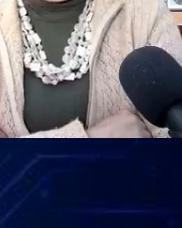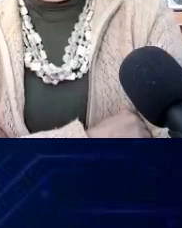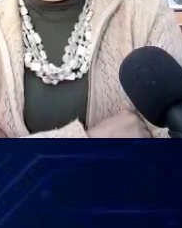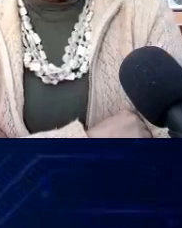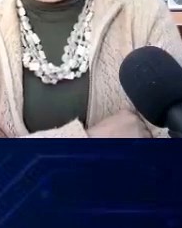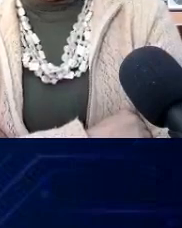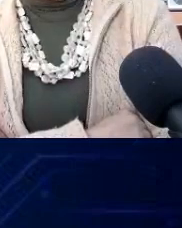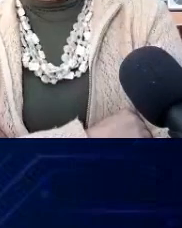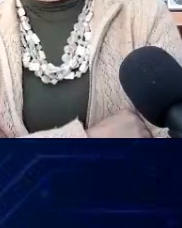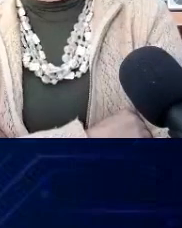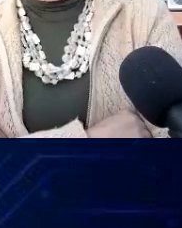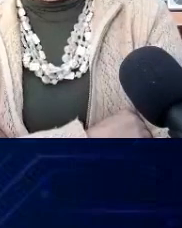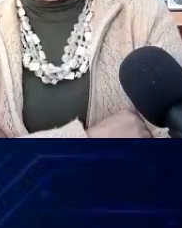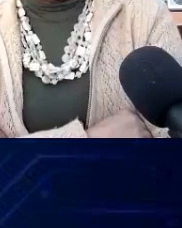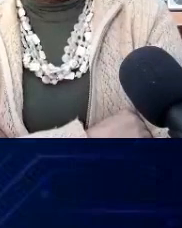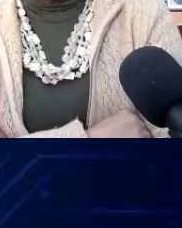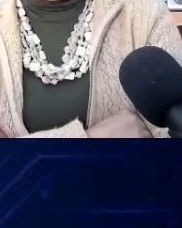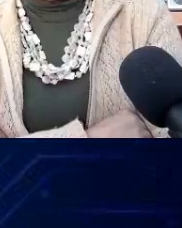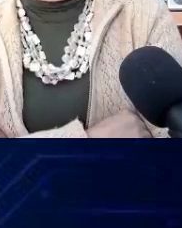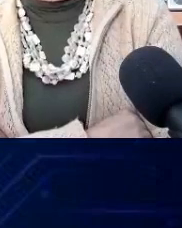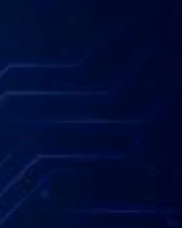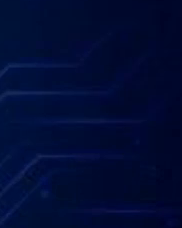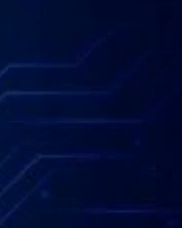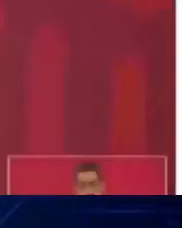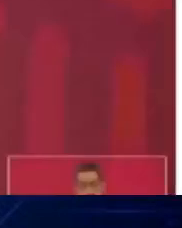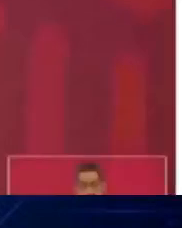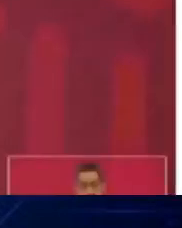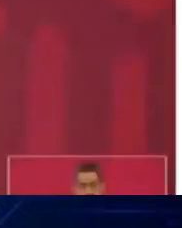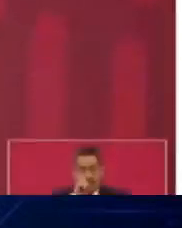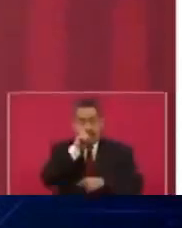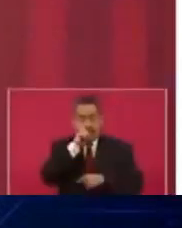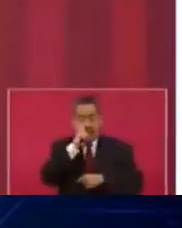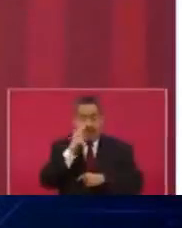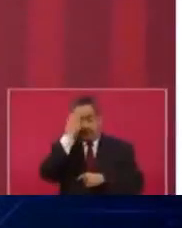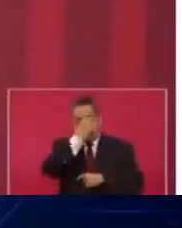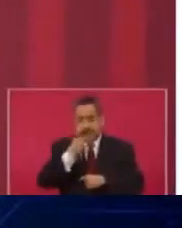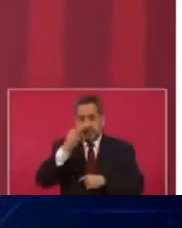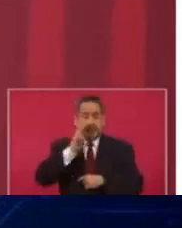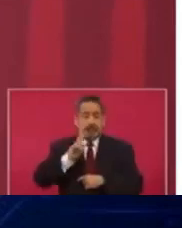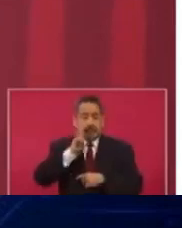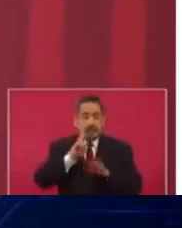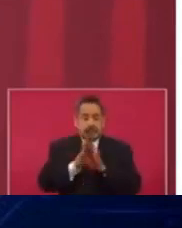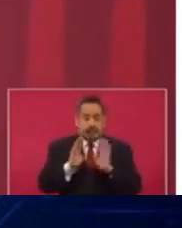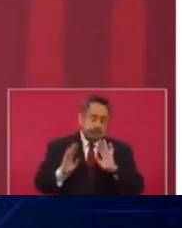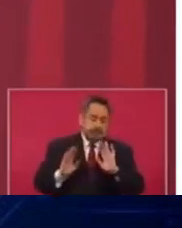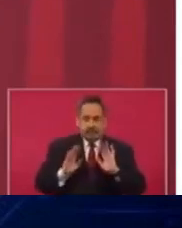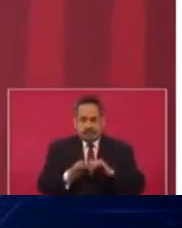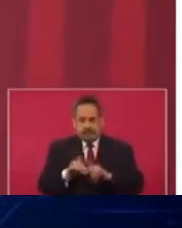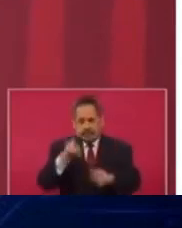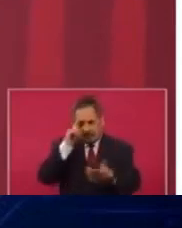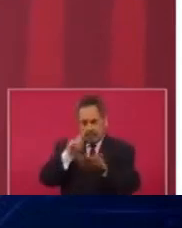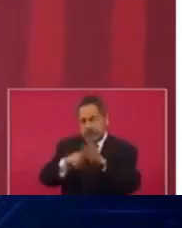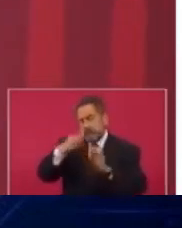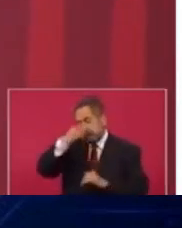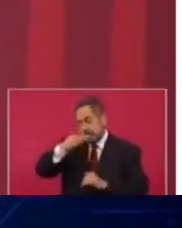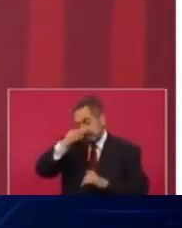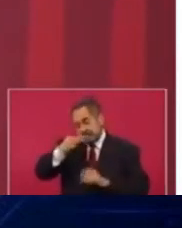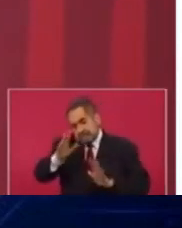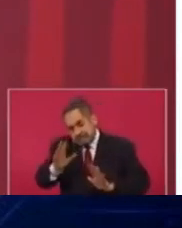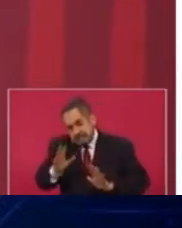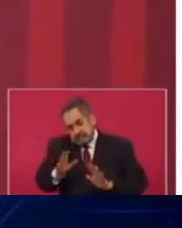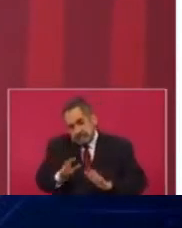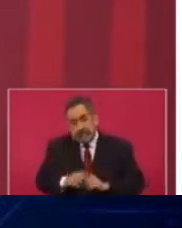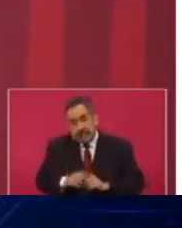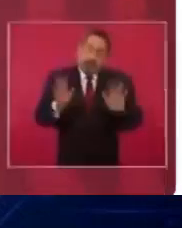probablemente que ésta sea la variante predominante en el país es y responsable y ese es el hashtag en tendencia